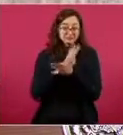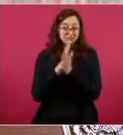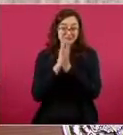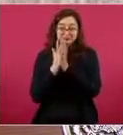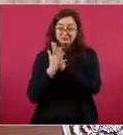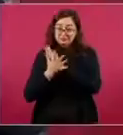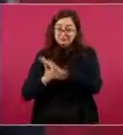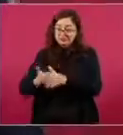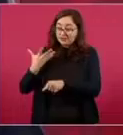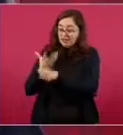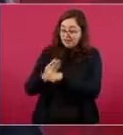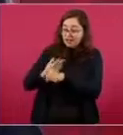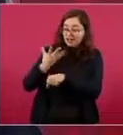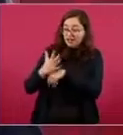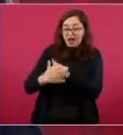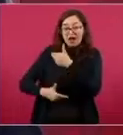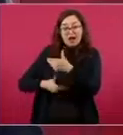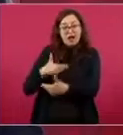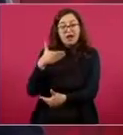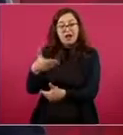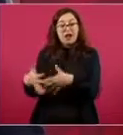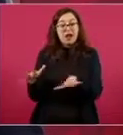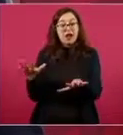no es cualquier cosa,